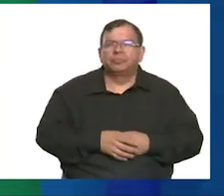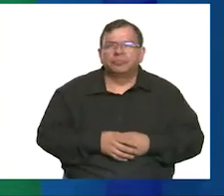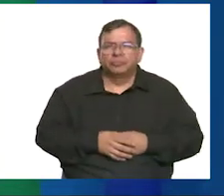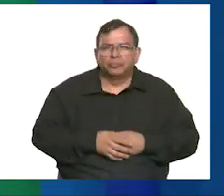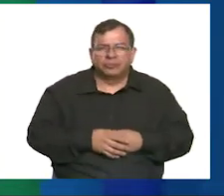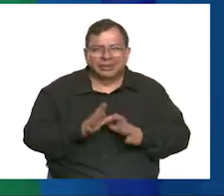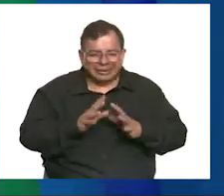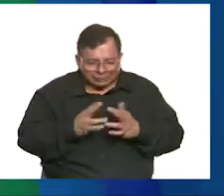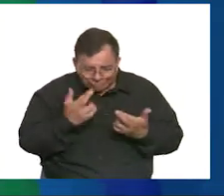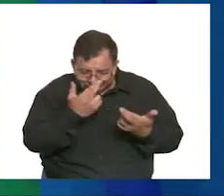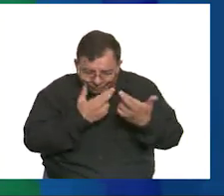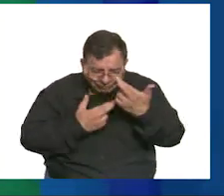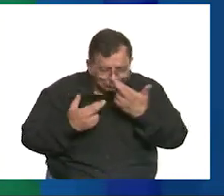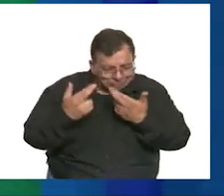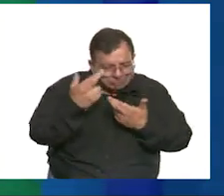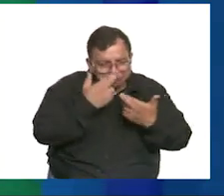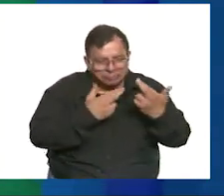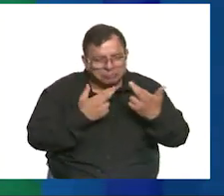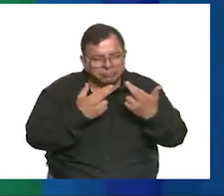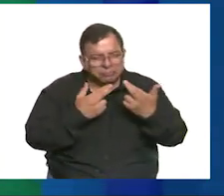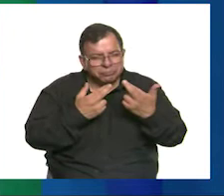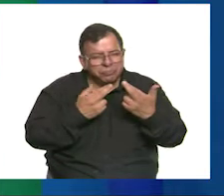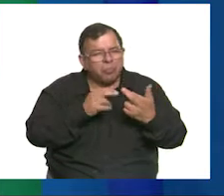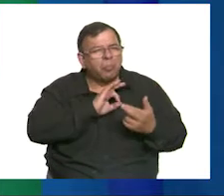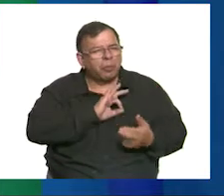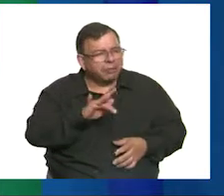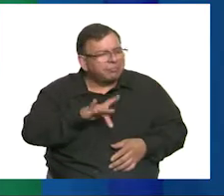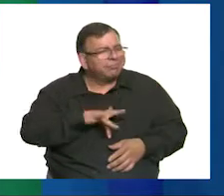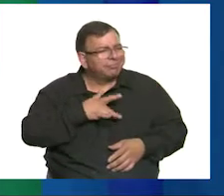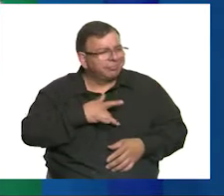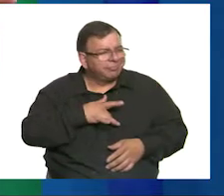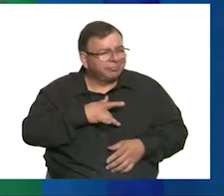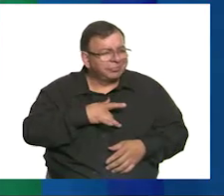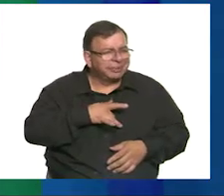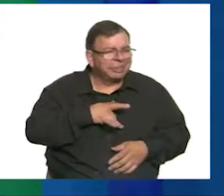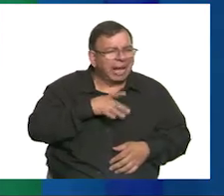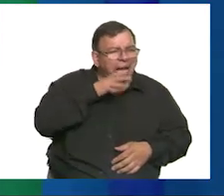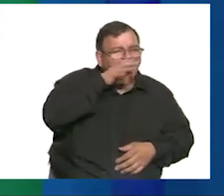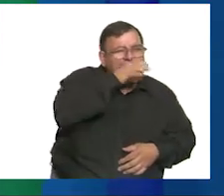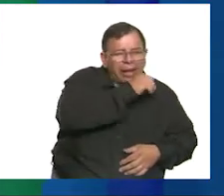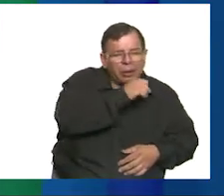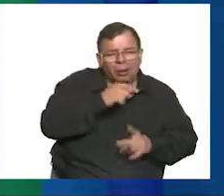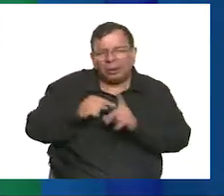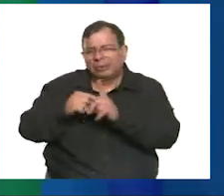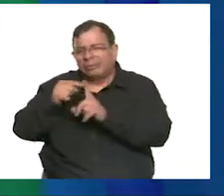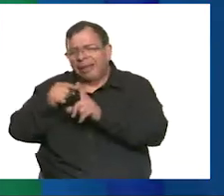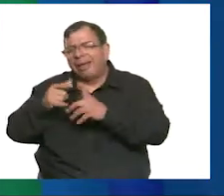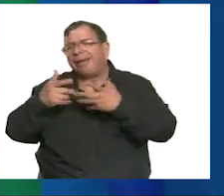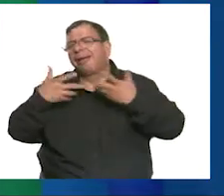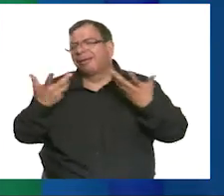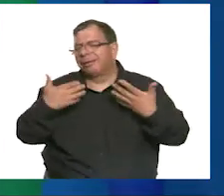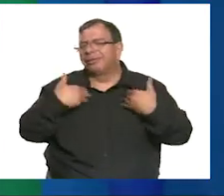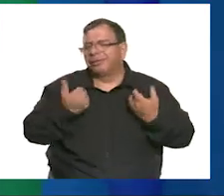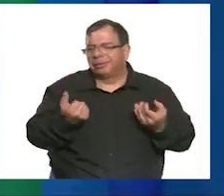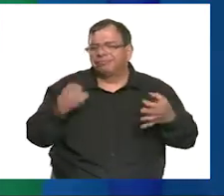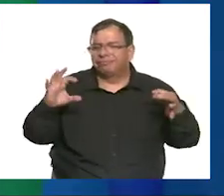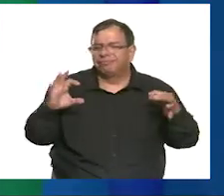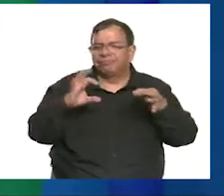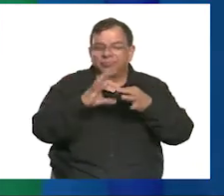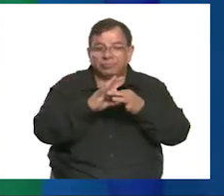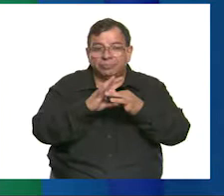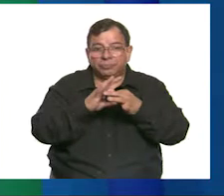analizar la situación, podemos inferir la relación entre calor y temperatura. Es decir, para